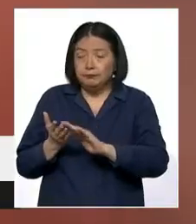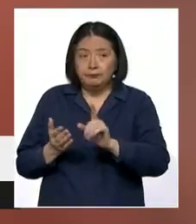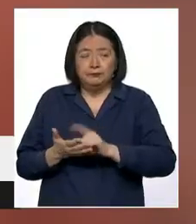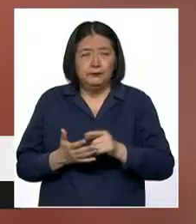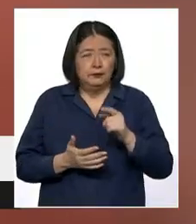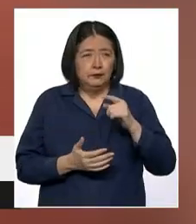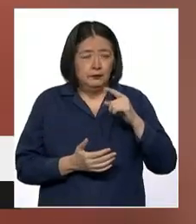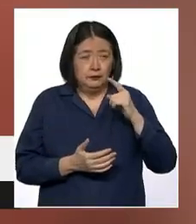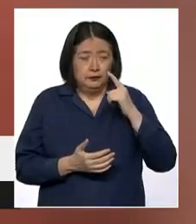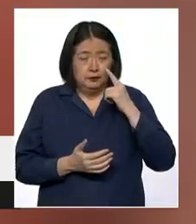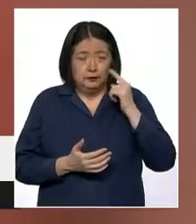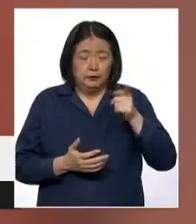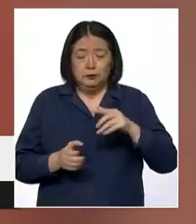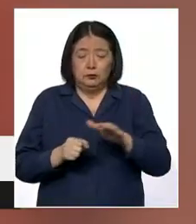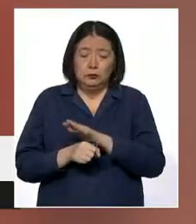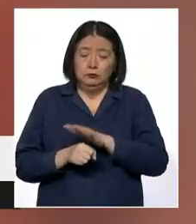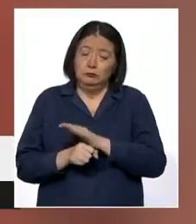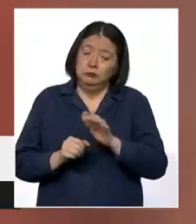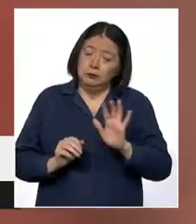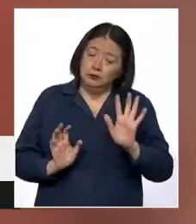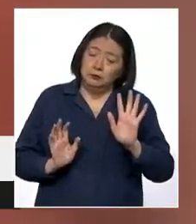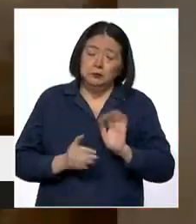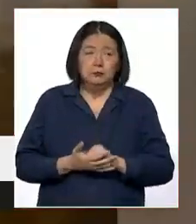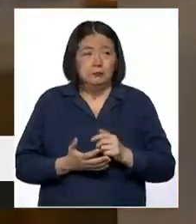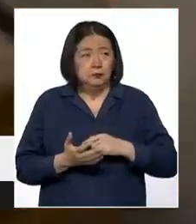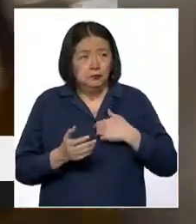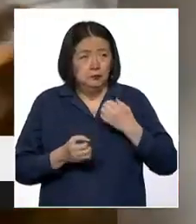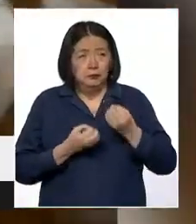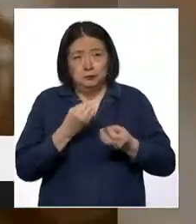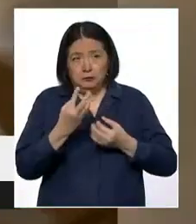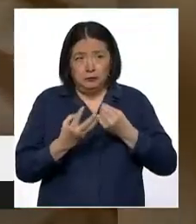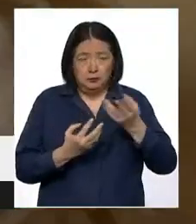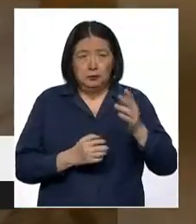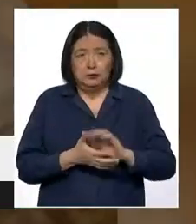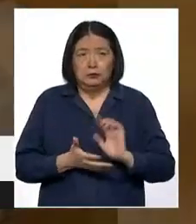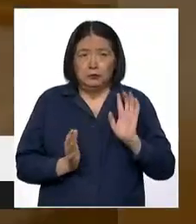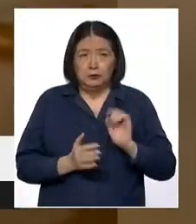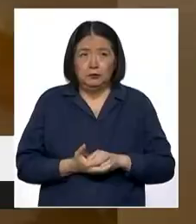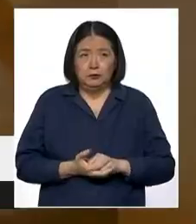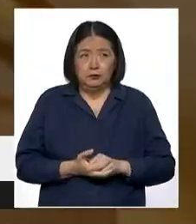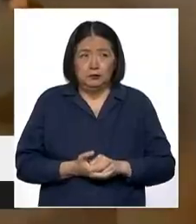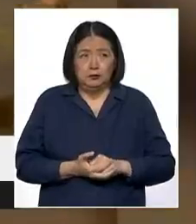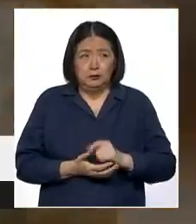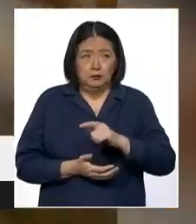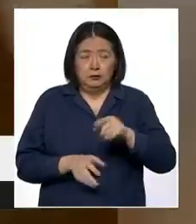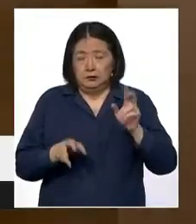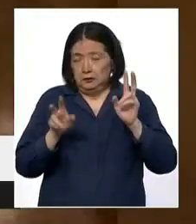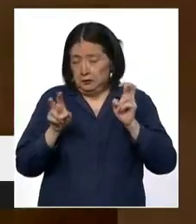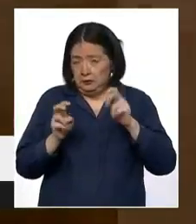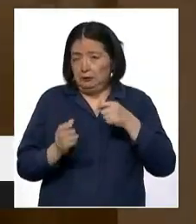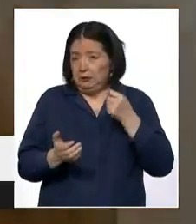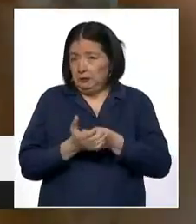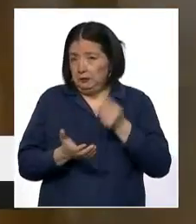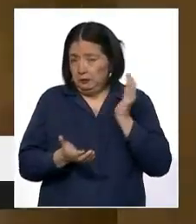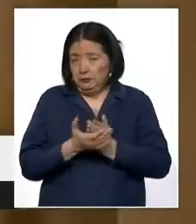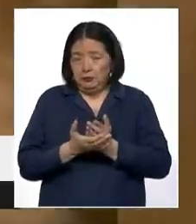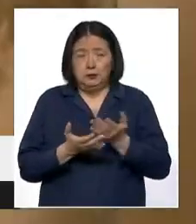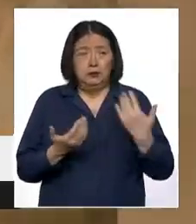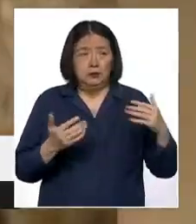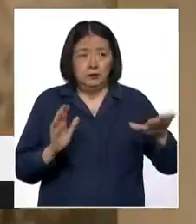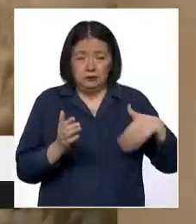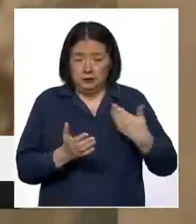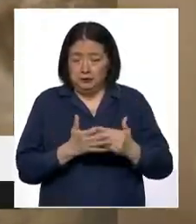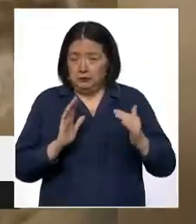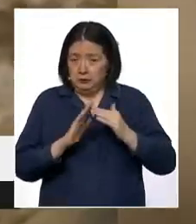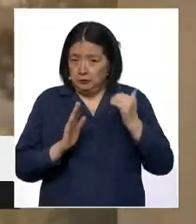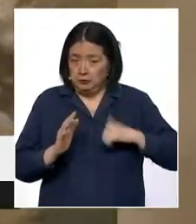el señor está un poquito ocupado ahorita, pero comentándote, Lorena, sí, respecto al tema de la multa. Ha llegado la